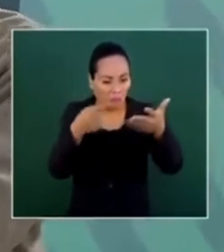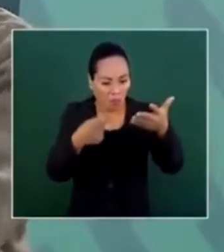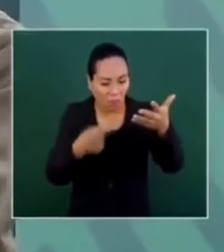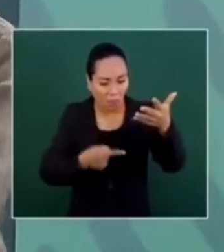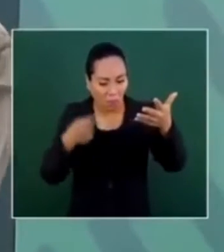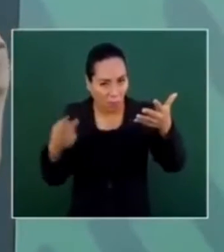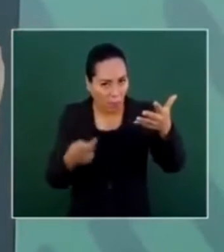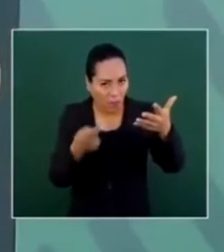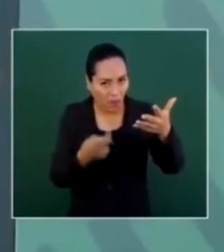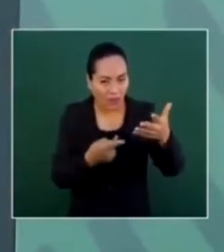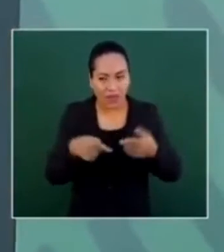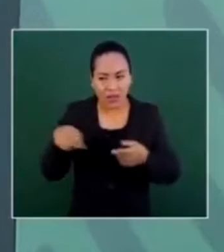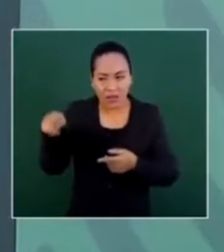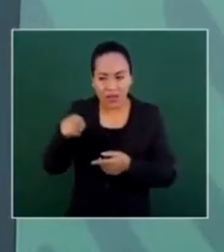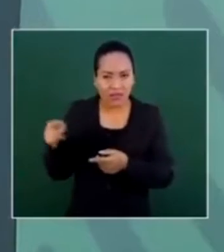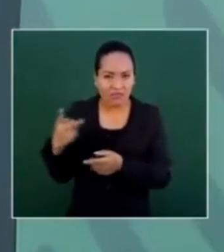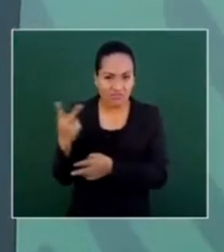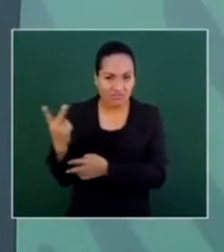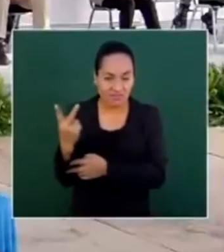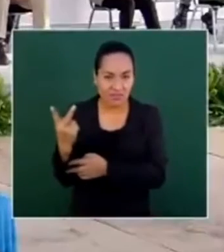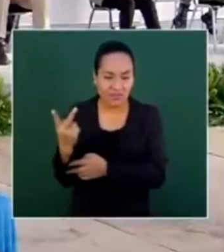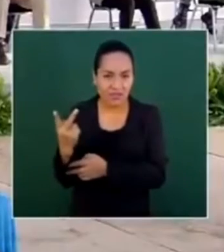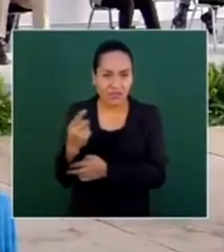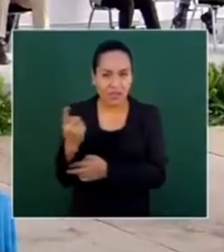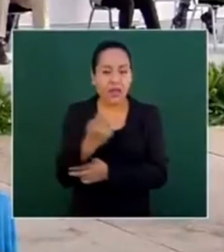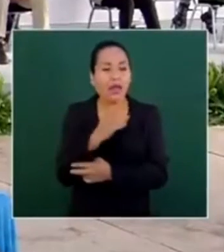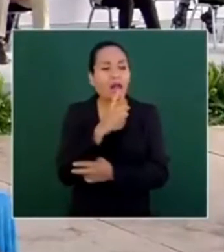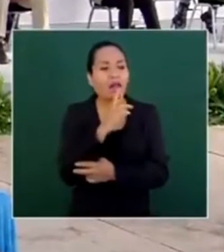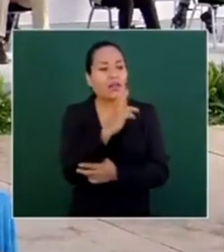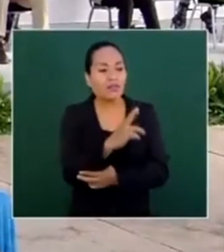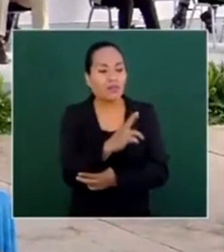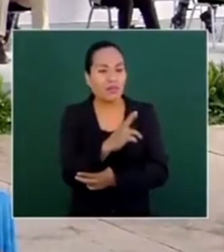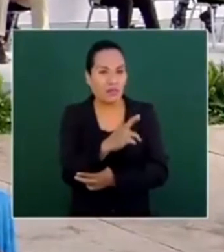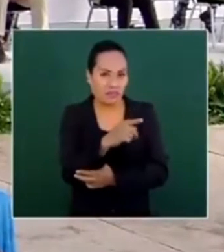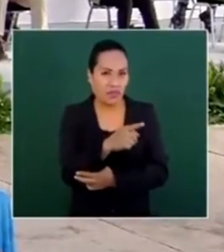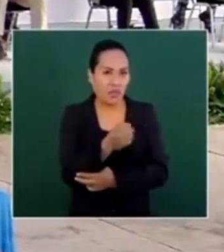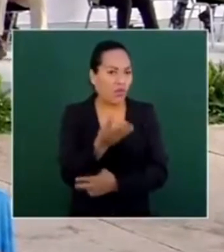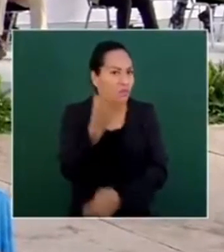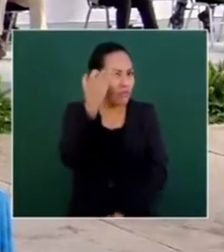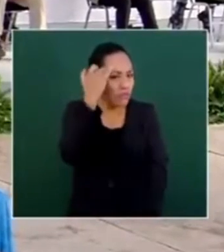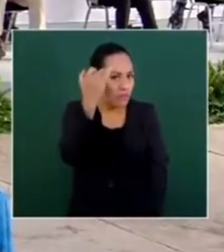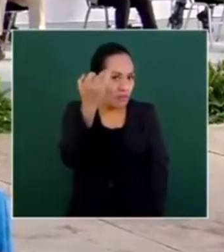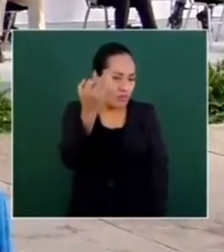para que lo respondiera y le daban de plazo hasta,